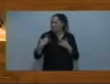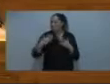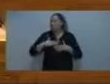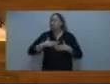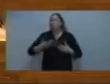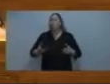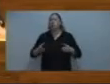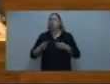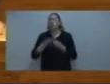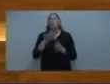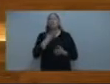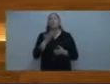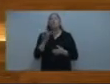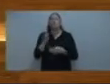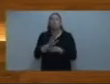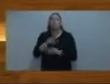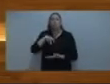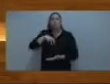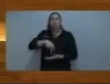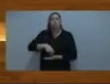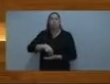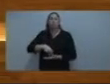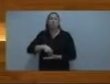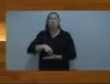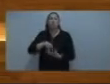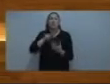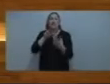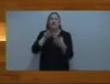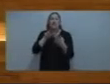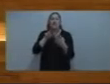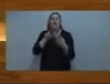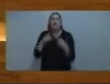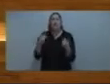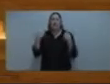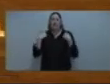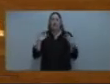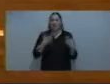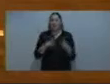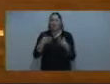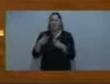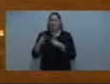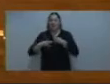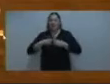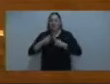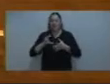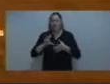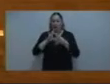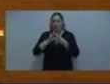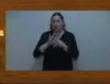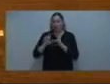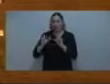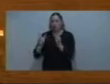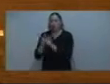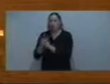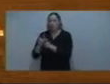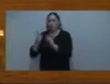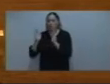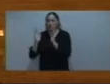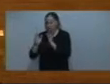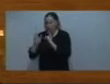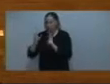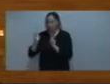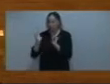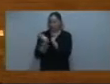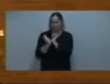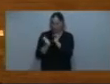con su portavoz al frente, se reunió con los representantes de la Asociación de Familiares y Amigos de la UTE de Villabona. La cuestión principal